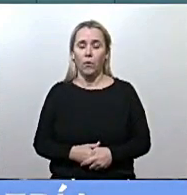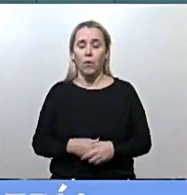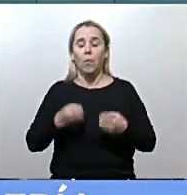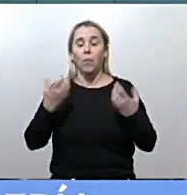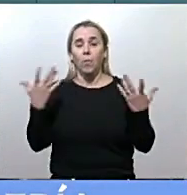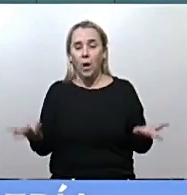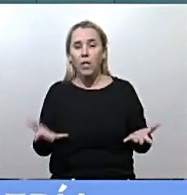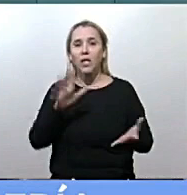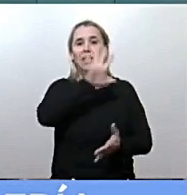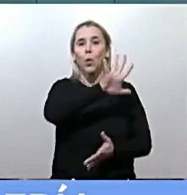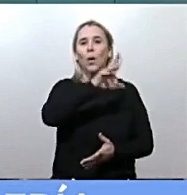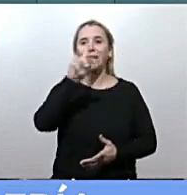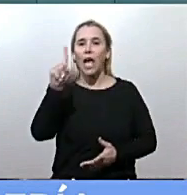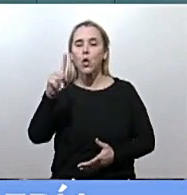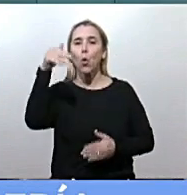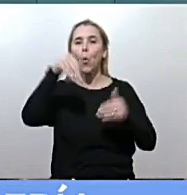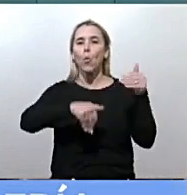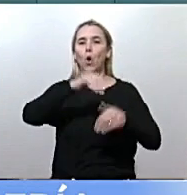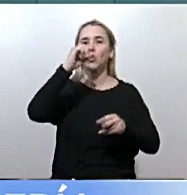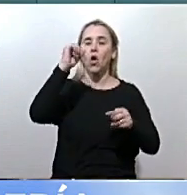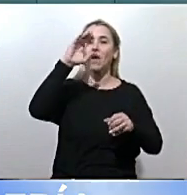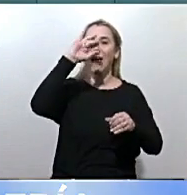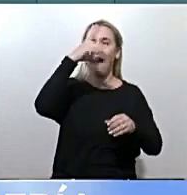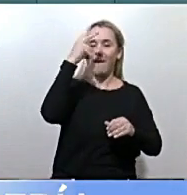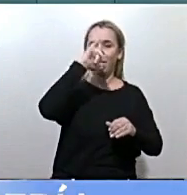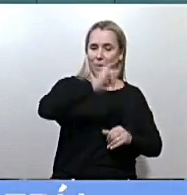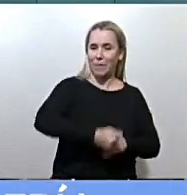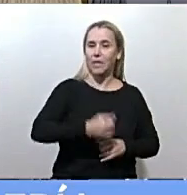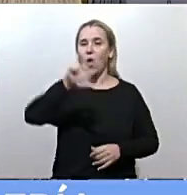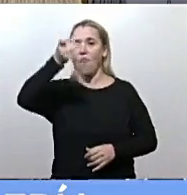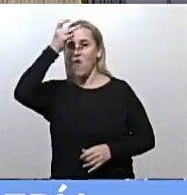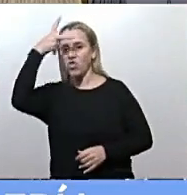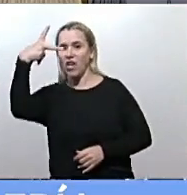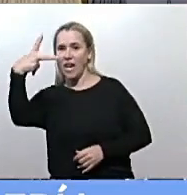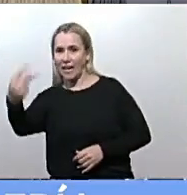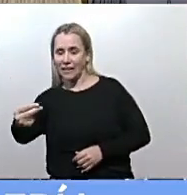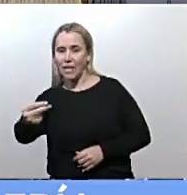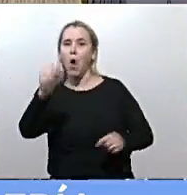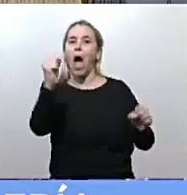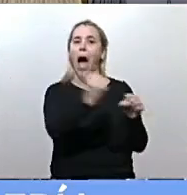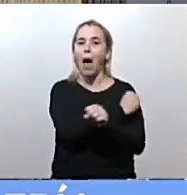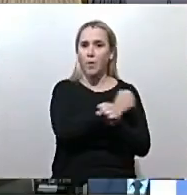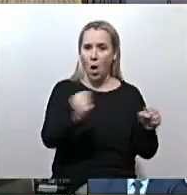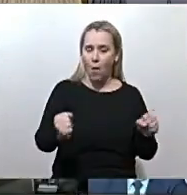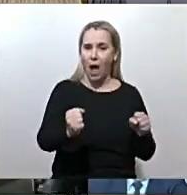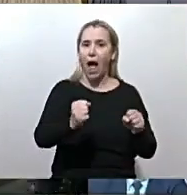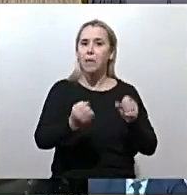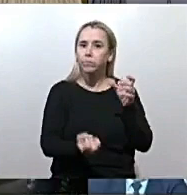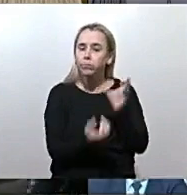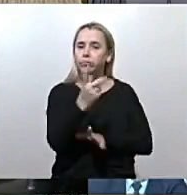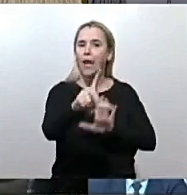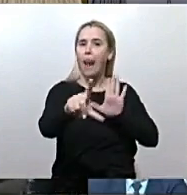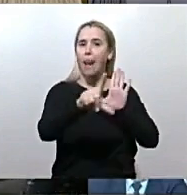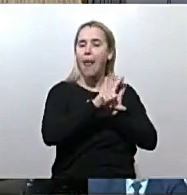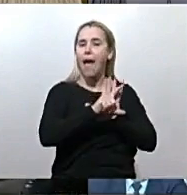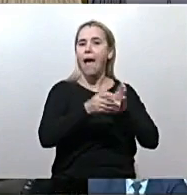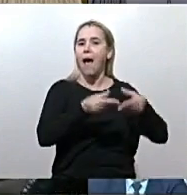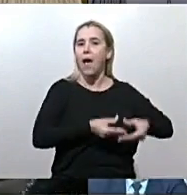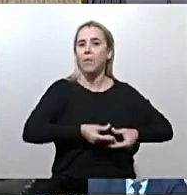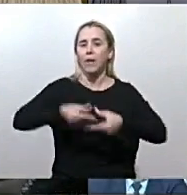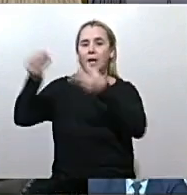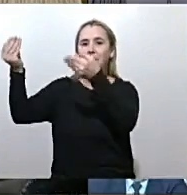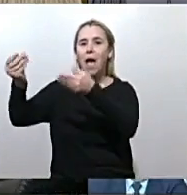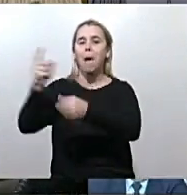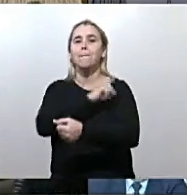Bien, con 51 votos afirmativos, 12 negativos, resulta aprobado. Se convierte en ley, se comunica al